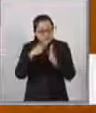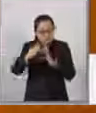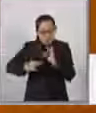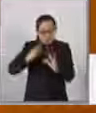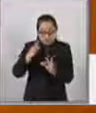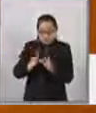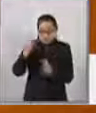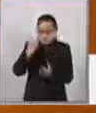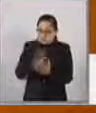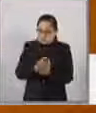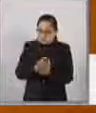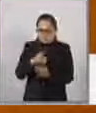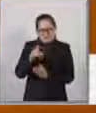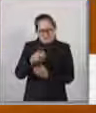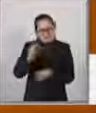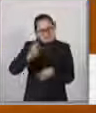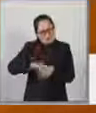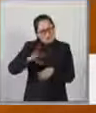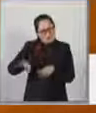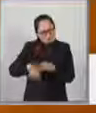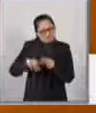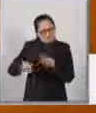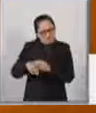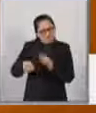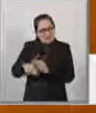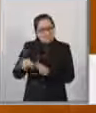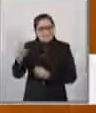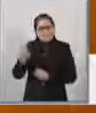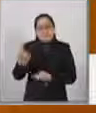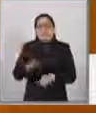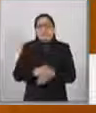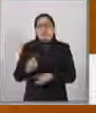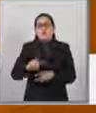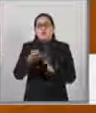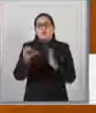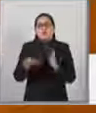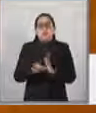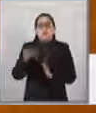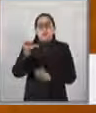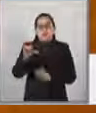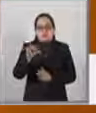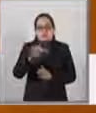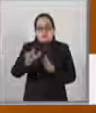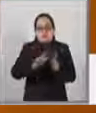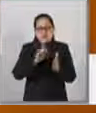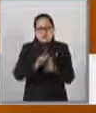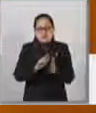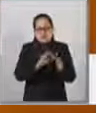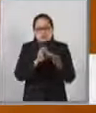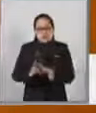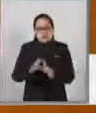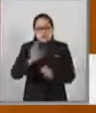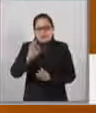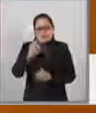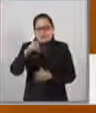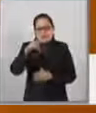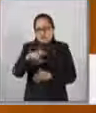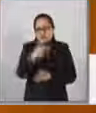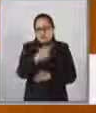requisitos constitucionales, porque precisamente en el artículo 16 de esta Ley Orgánica de la Fiscalía General de la